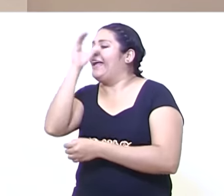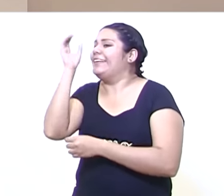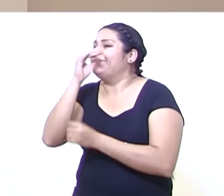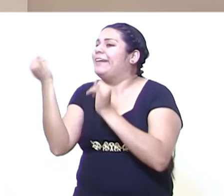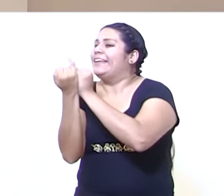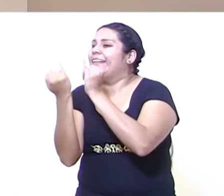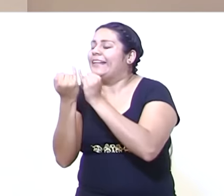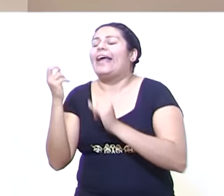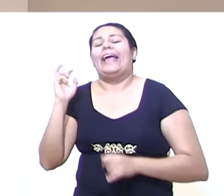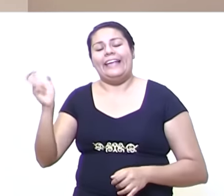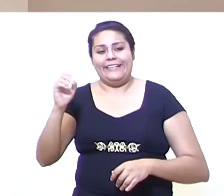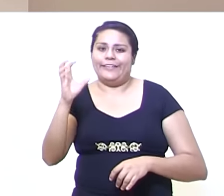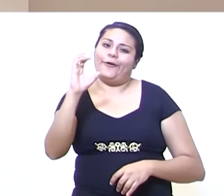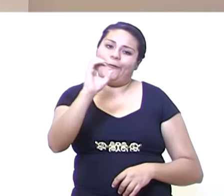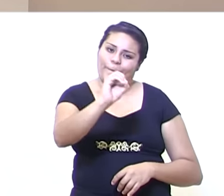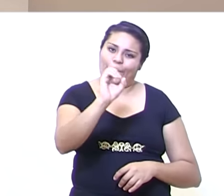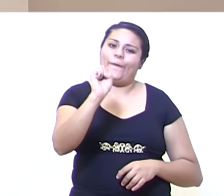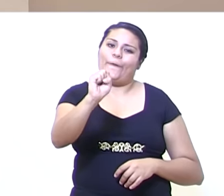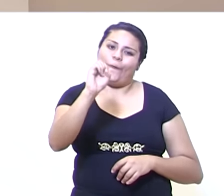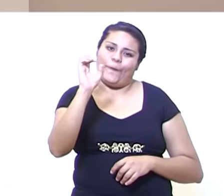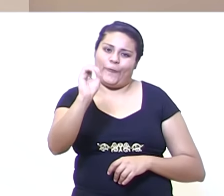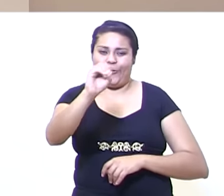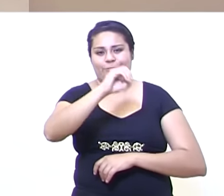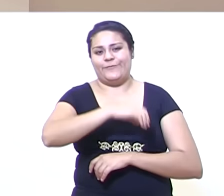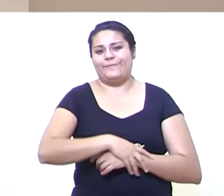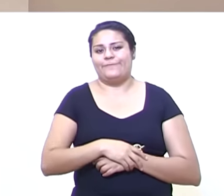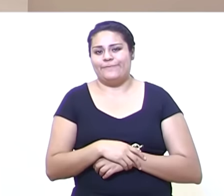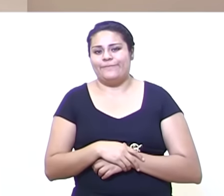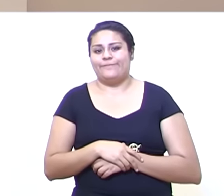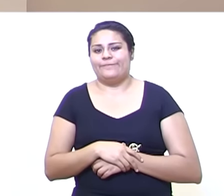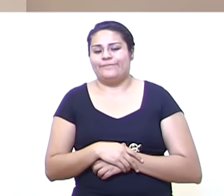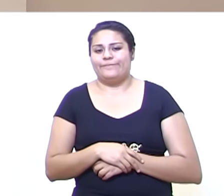Exacto, la palabra oso está justo aquí.